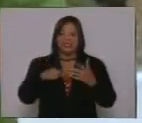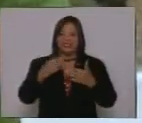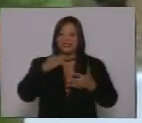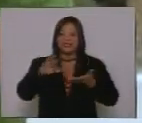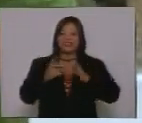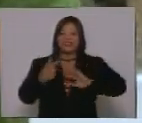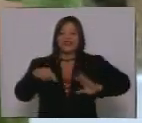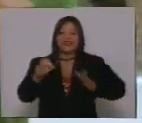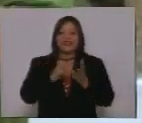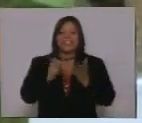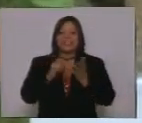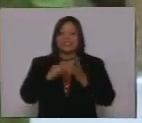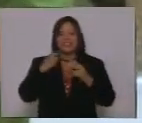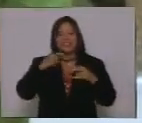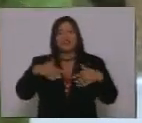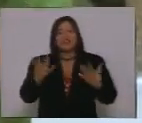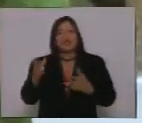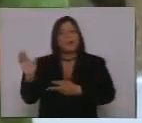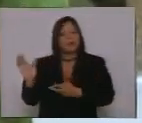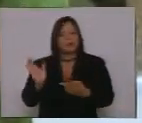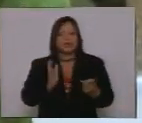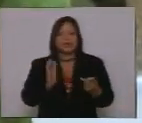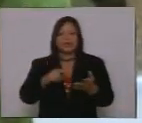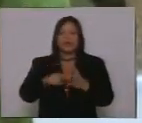Venezuela, producto del...